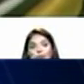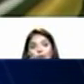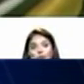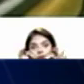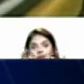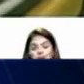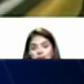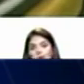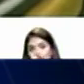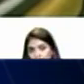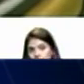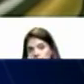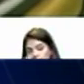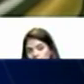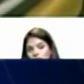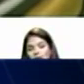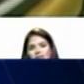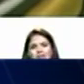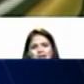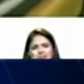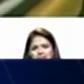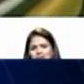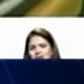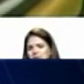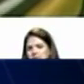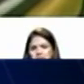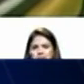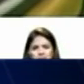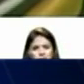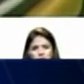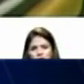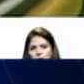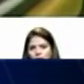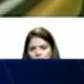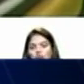la reparación de malformaciones, de desviaciones de poder.